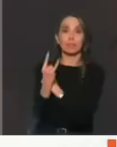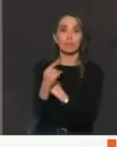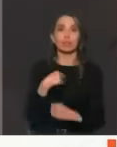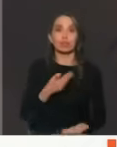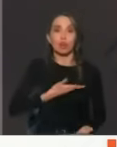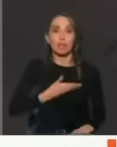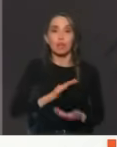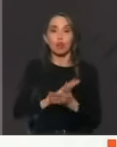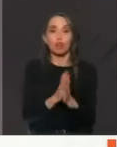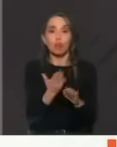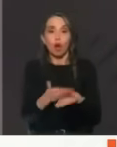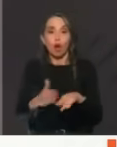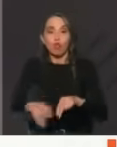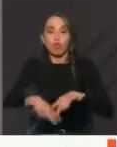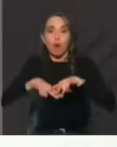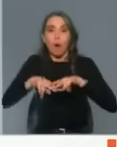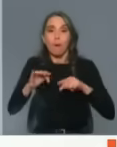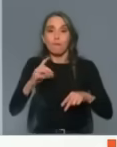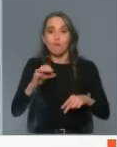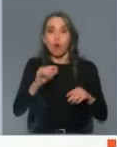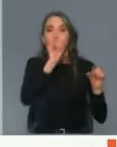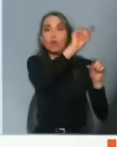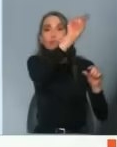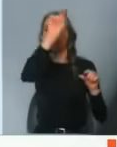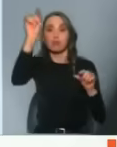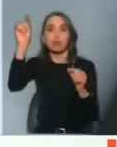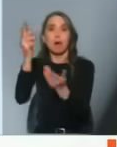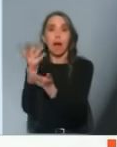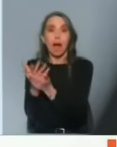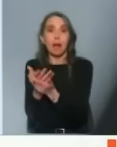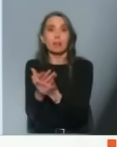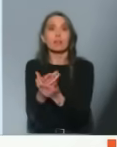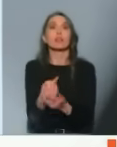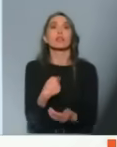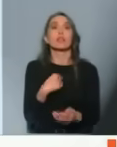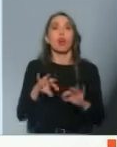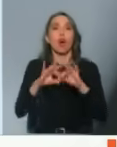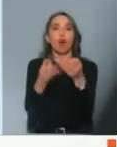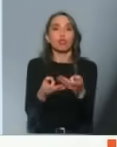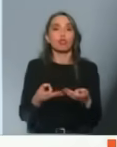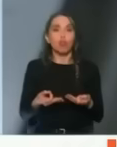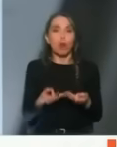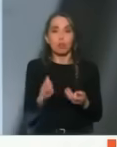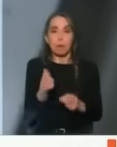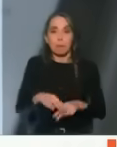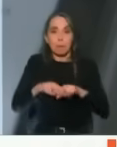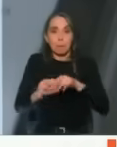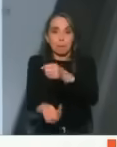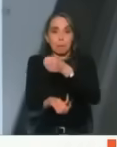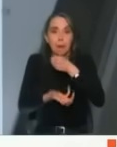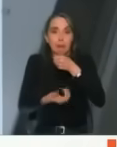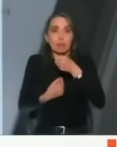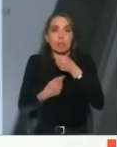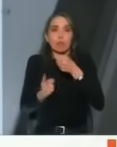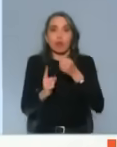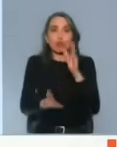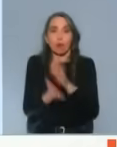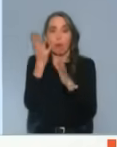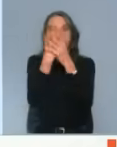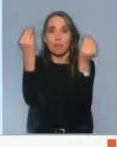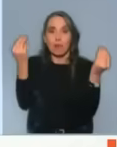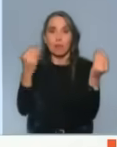todos los restos de fondos que quedan en todos lados, así tengo la totalidad del dinero, porque como yo no me voy a arrancar ni voy a